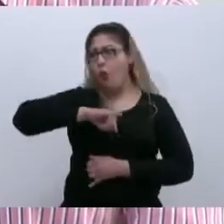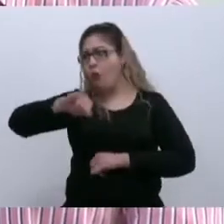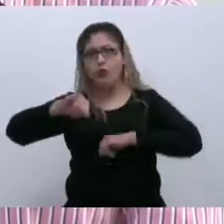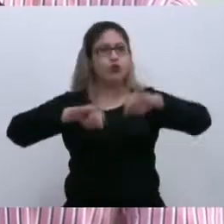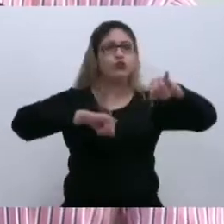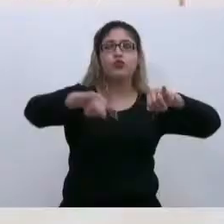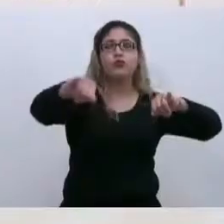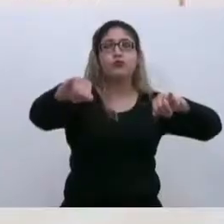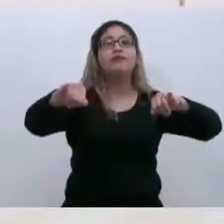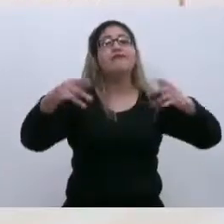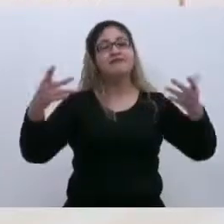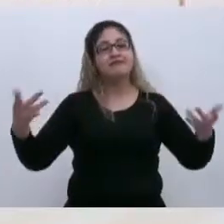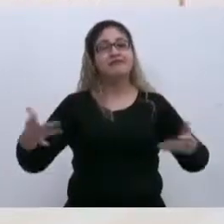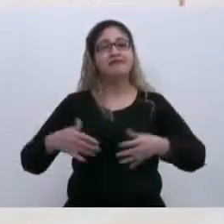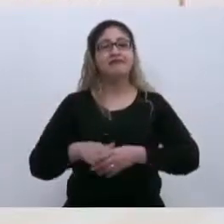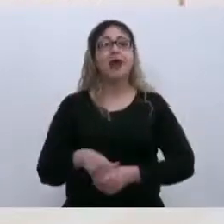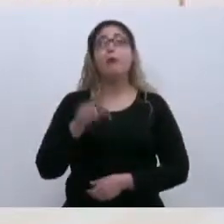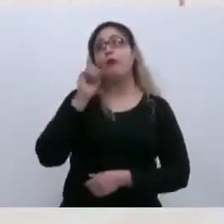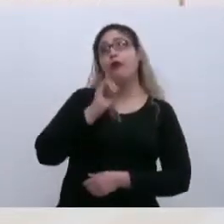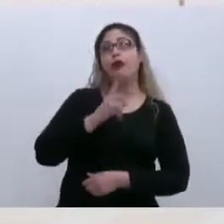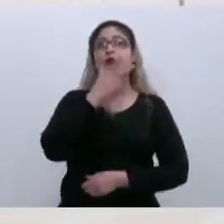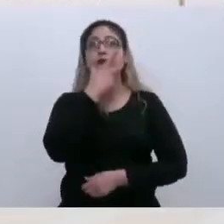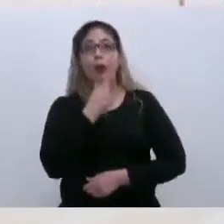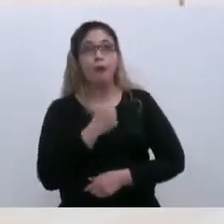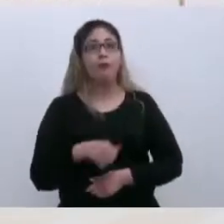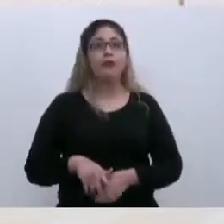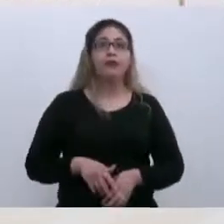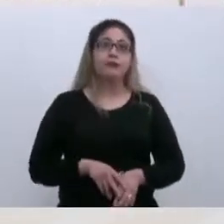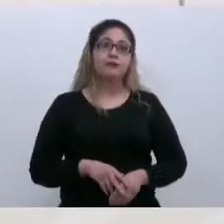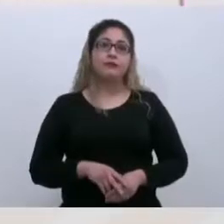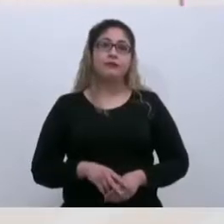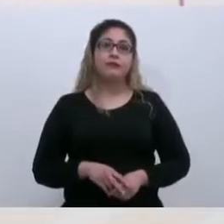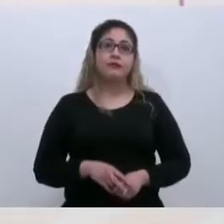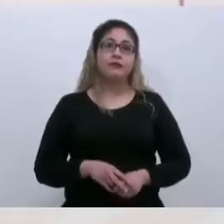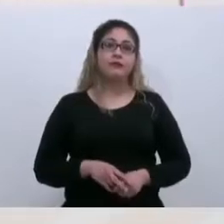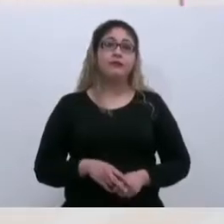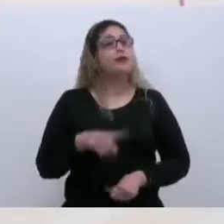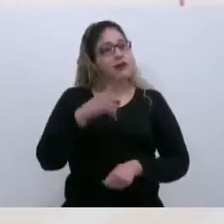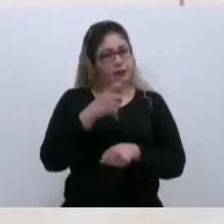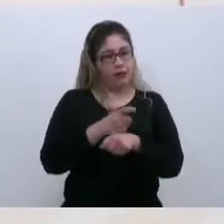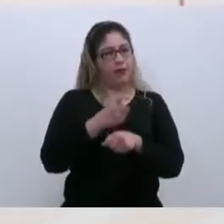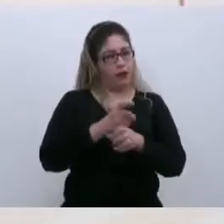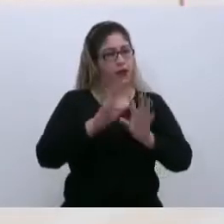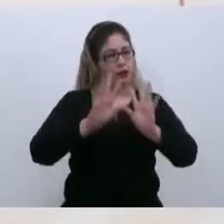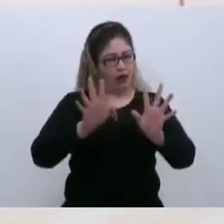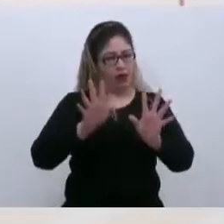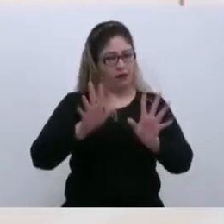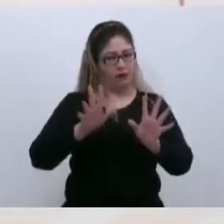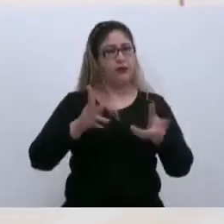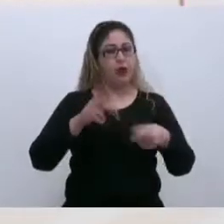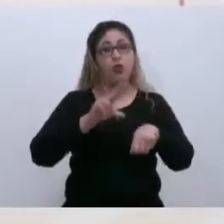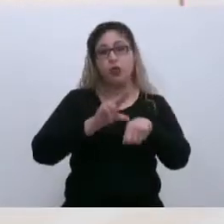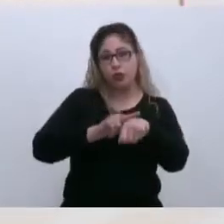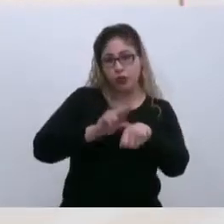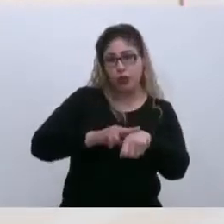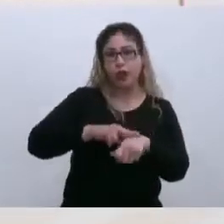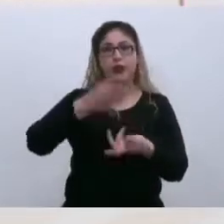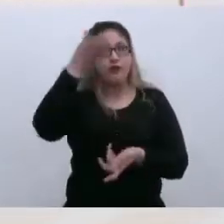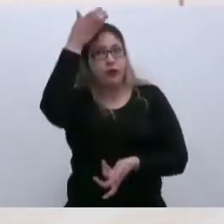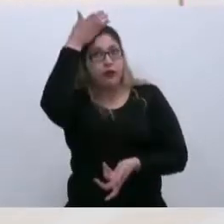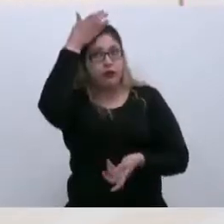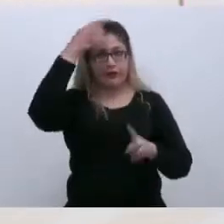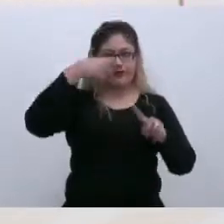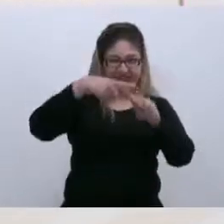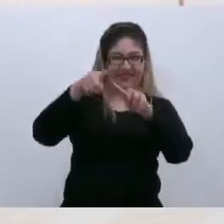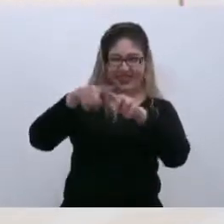ciudadanos de Durango, mujeres, hombres, primero médicos, como quedamos, enfermeras, trabajadores de la